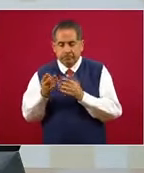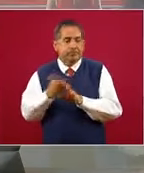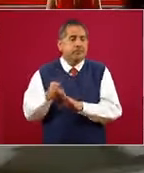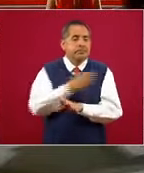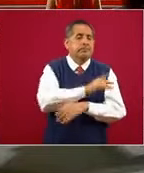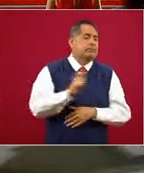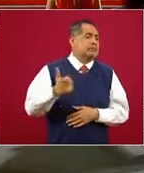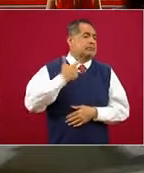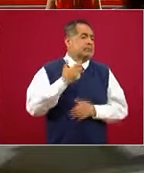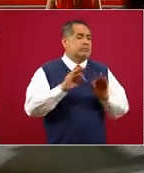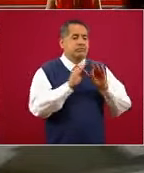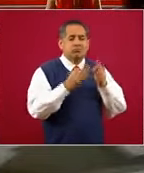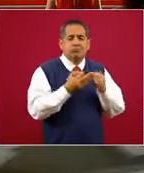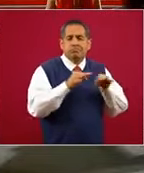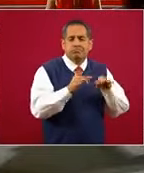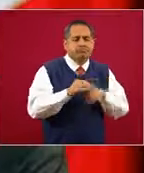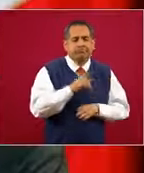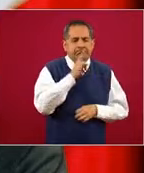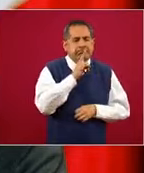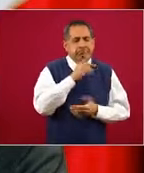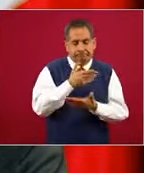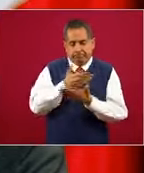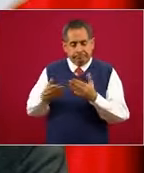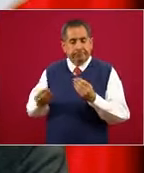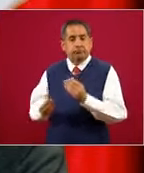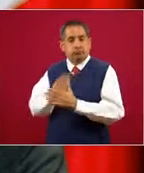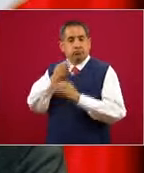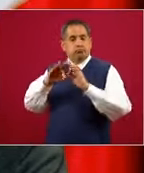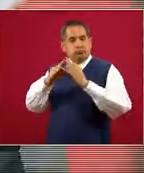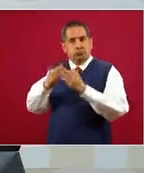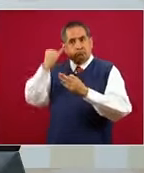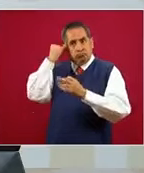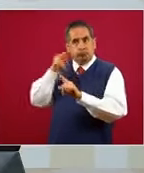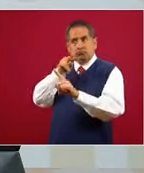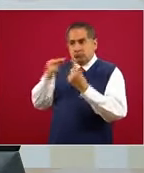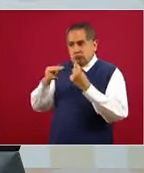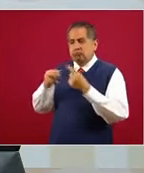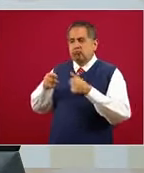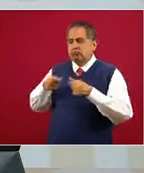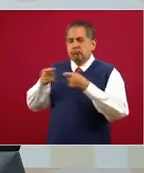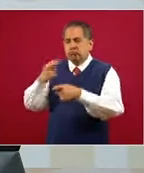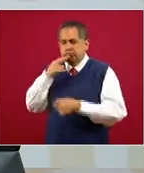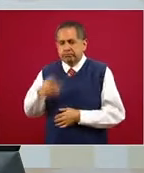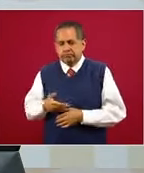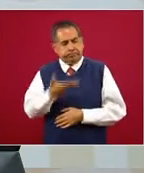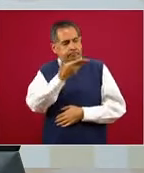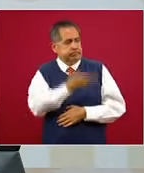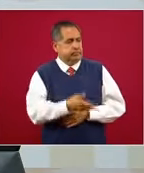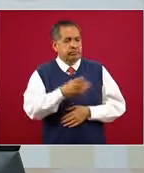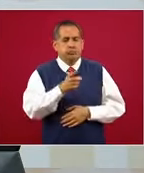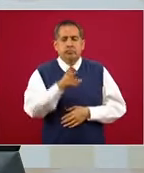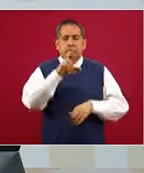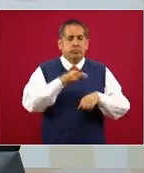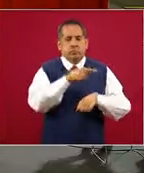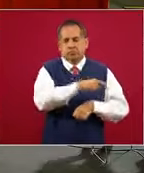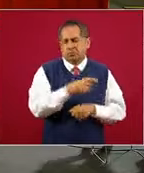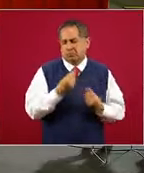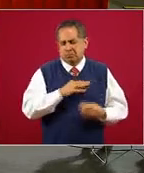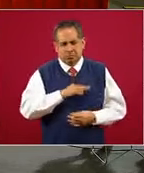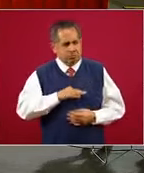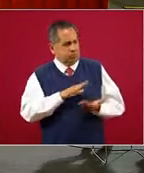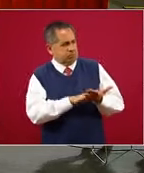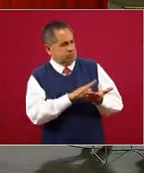modelo de provisión de servicios de salud que tenía México. Felicitamos al doctor Kertsenovich y nos da mucho